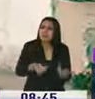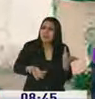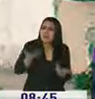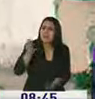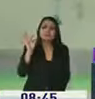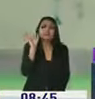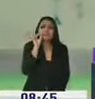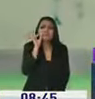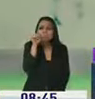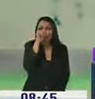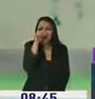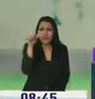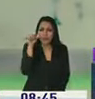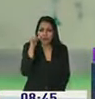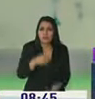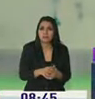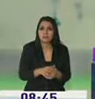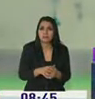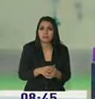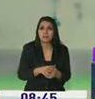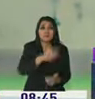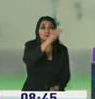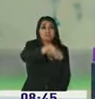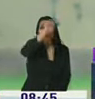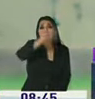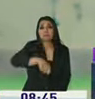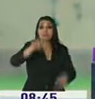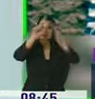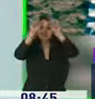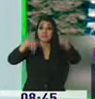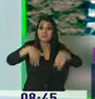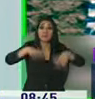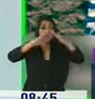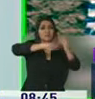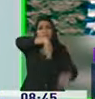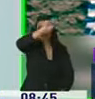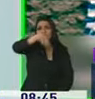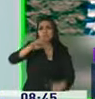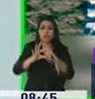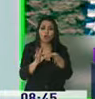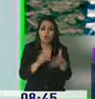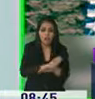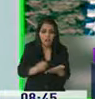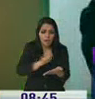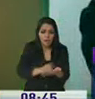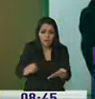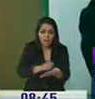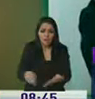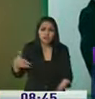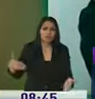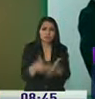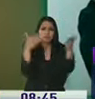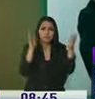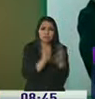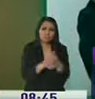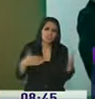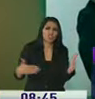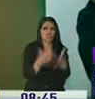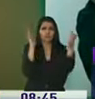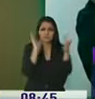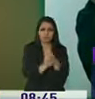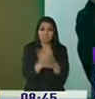estupefaciente. Escribió sus mensajes en las paredes de su vivienda y en una hoja, todos contra su esposa. Él intentó